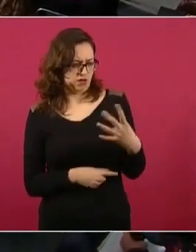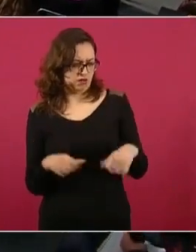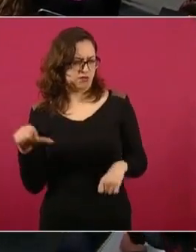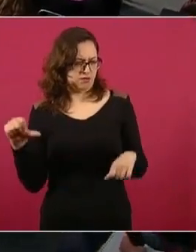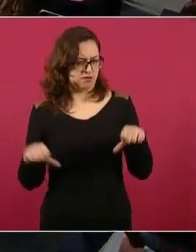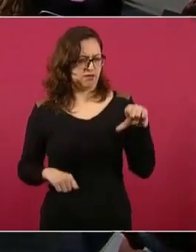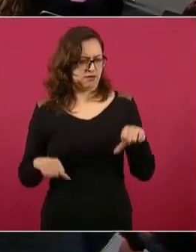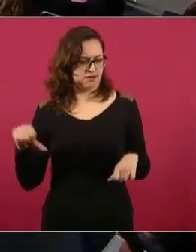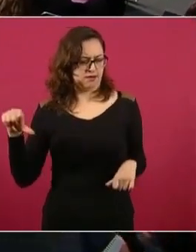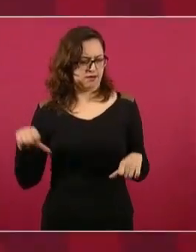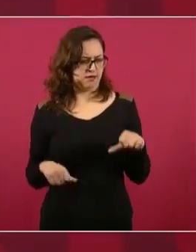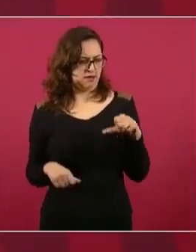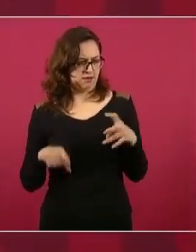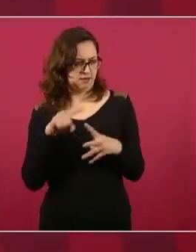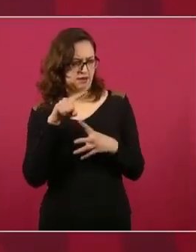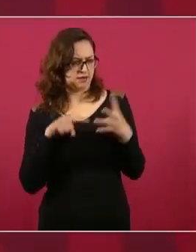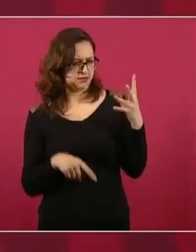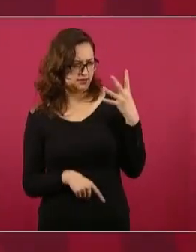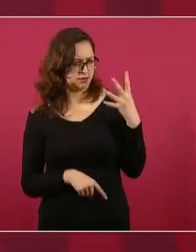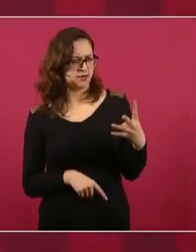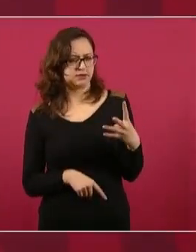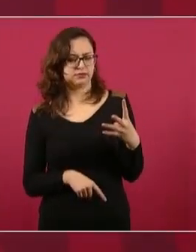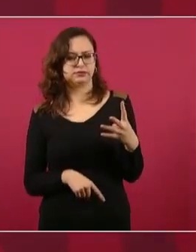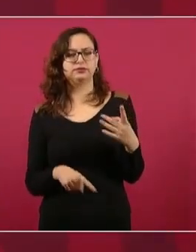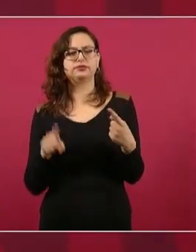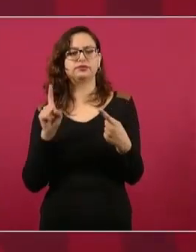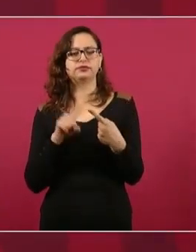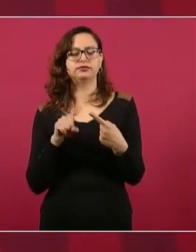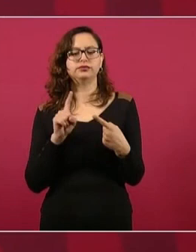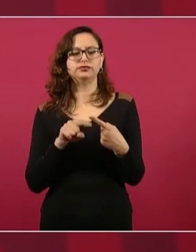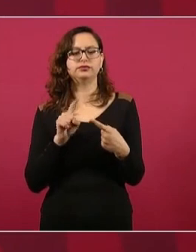Era cómo evitar